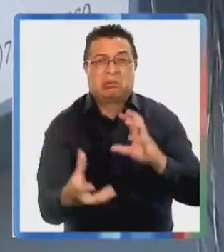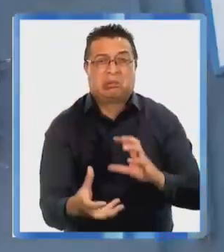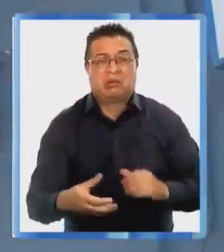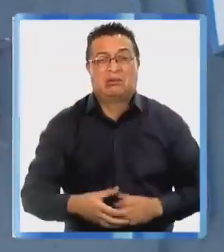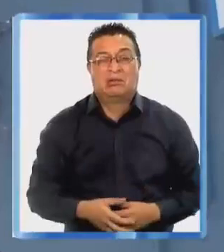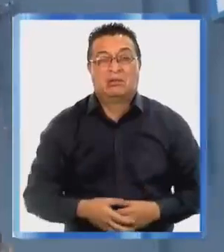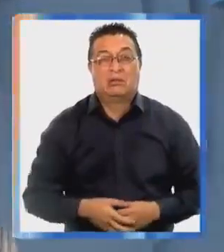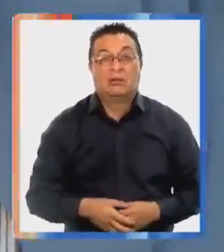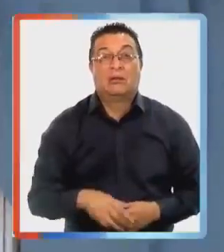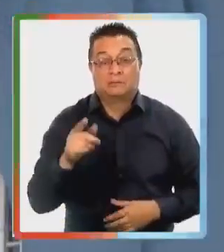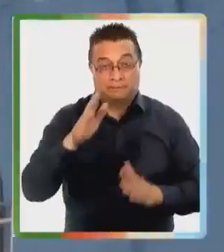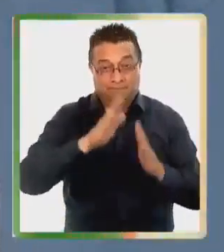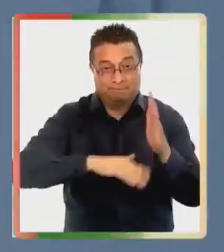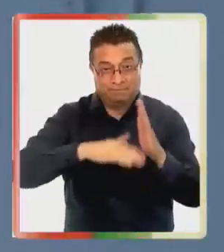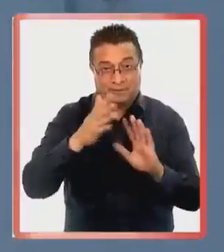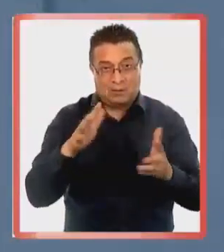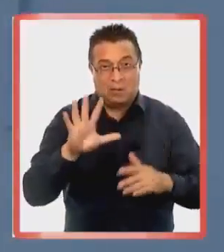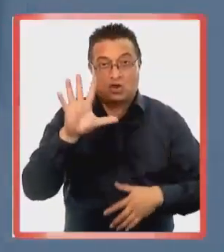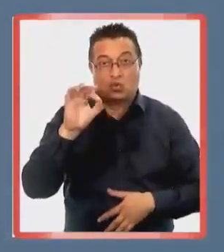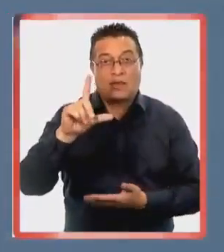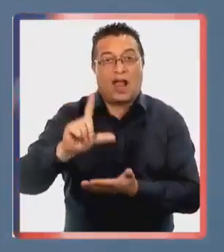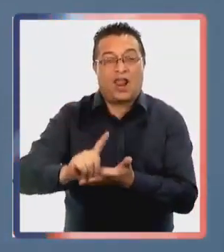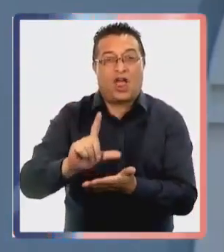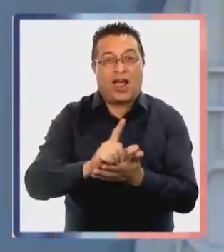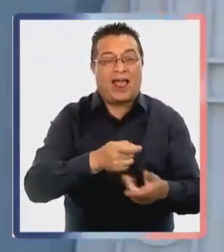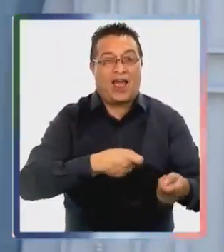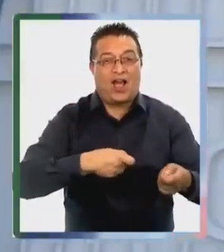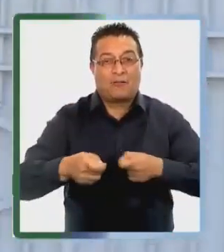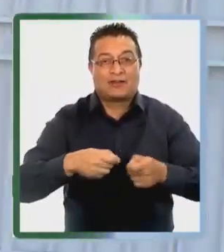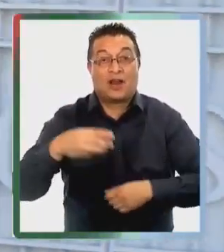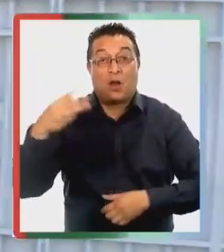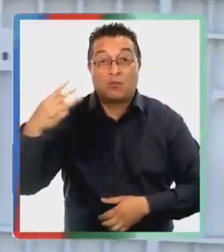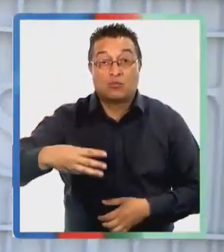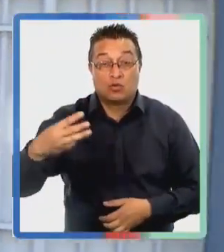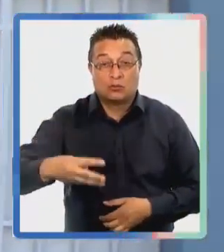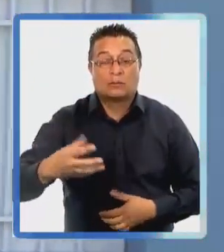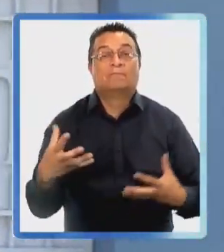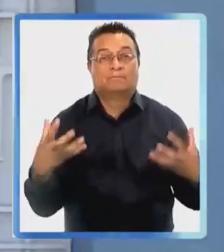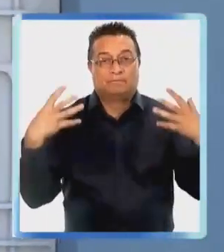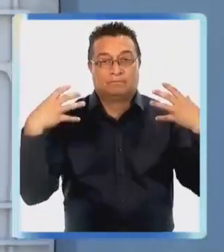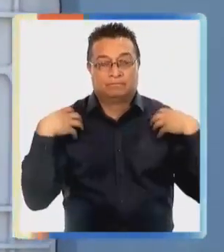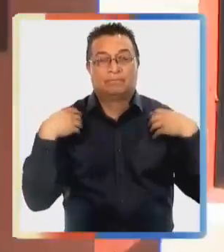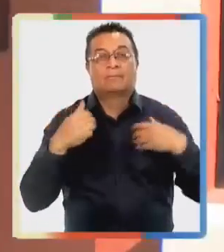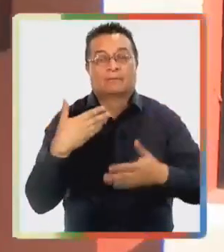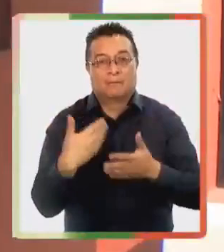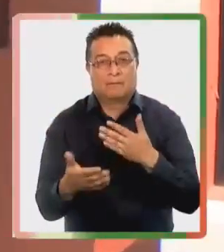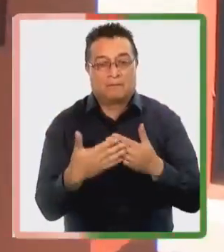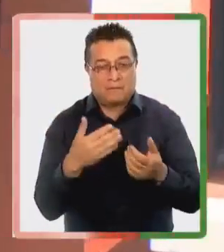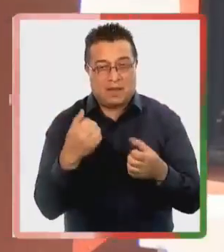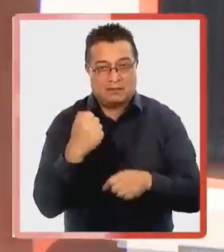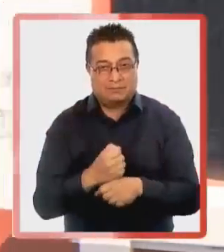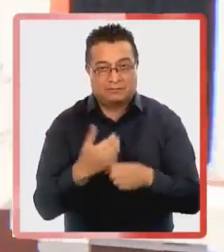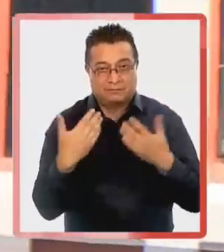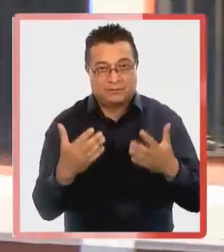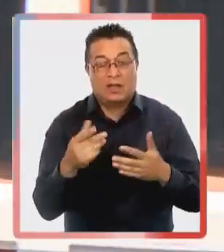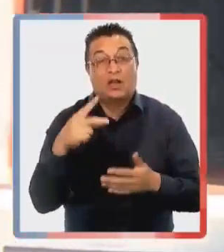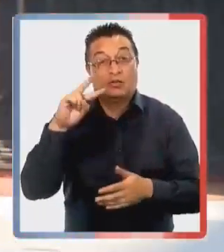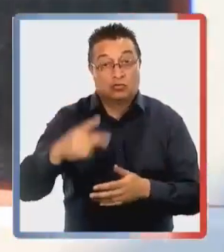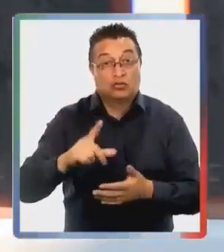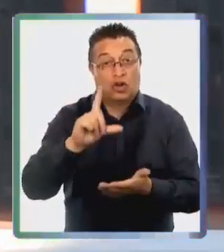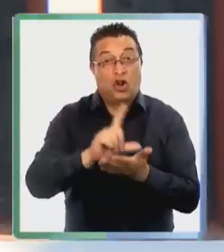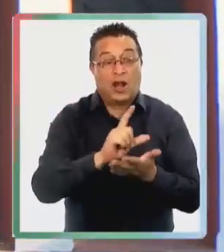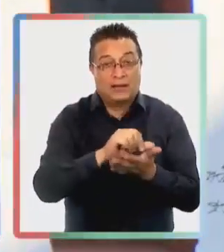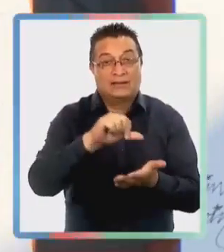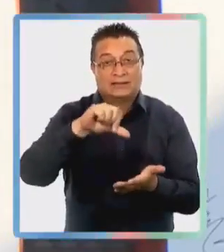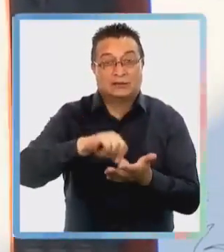plan contemplaba pintar cerca de 50 locales comerciales, donde el municipio era el encargado de poner la mano de obra y cada propietario de local en el centro debía